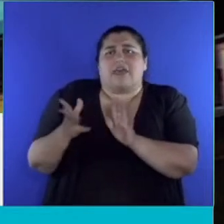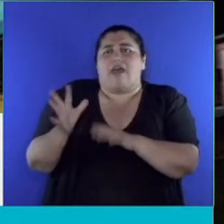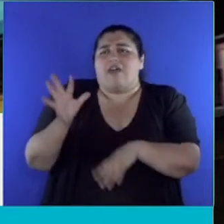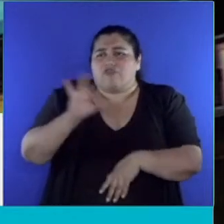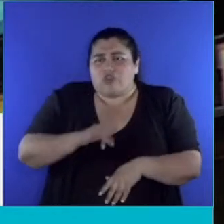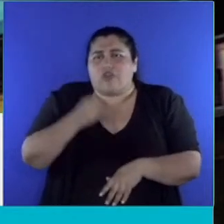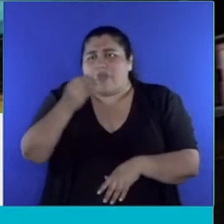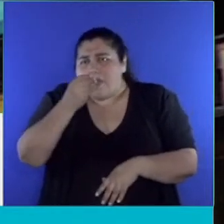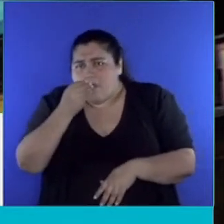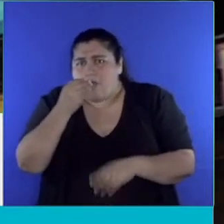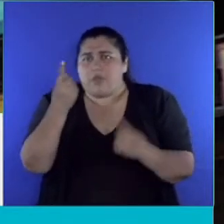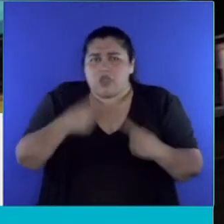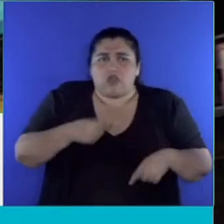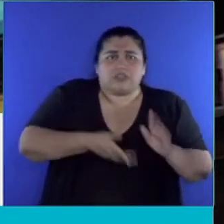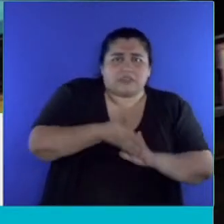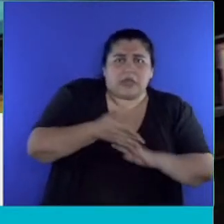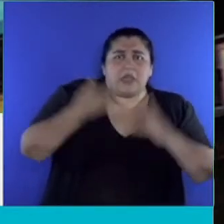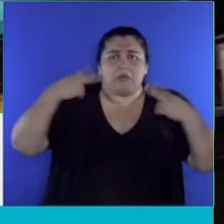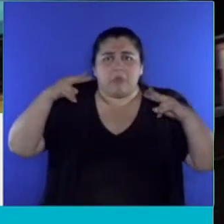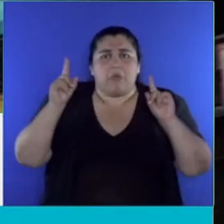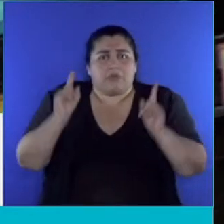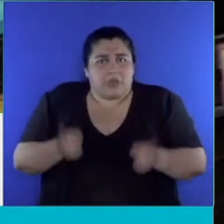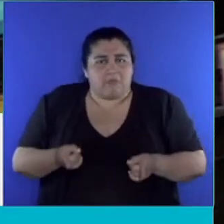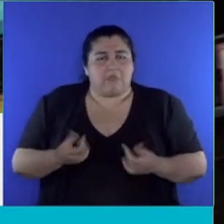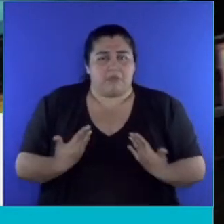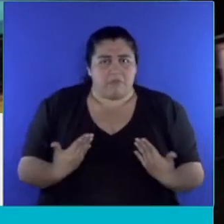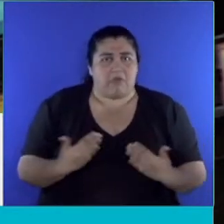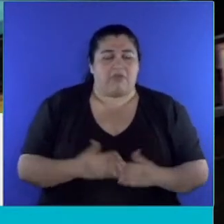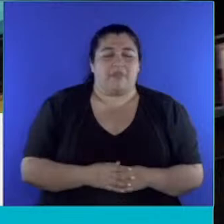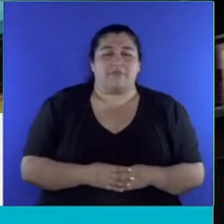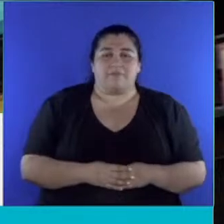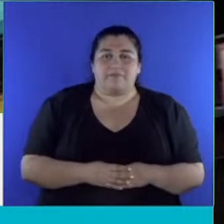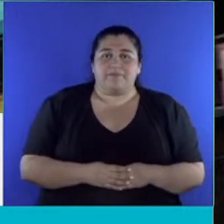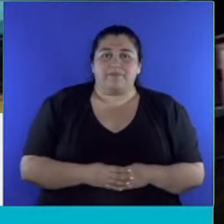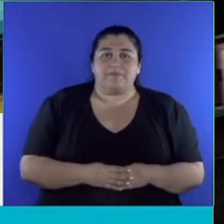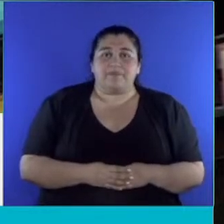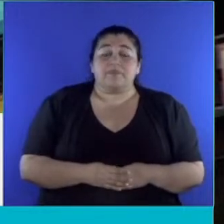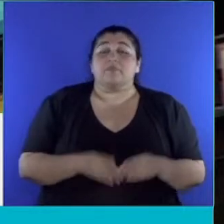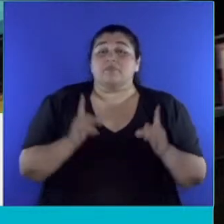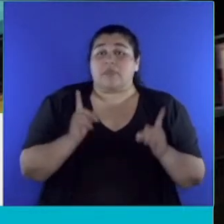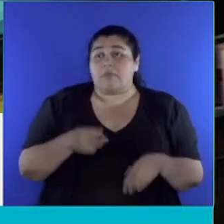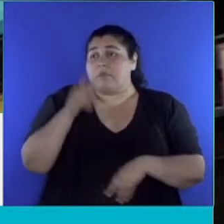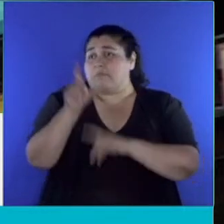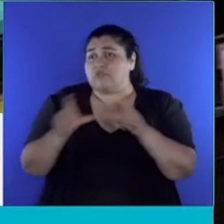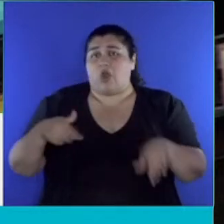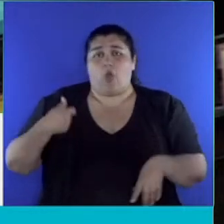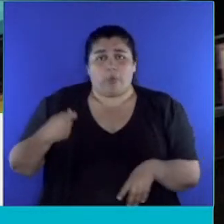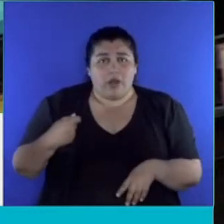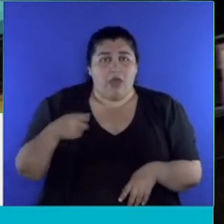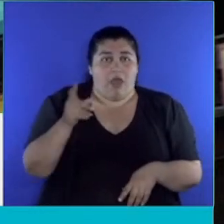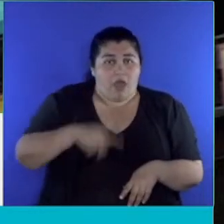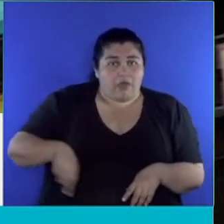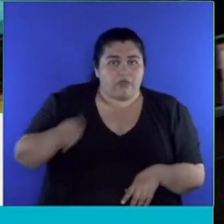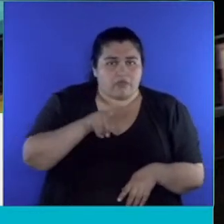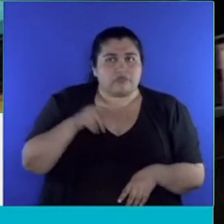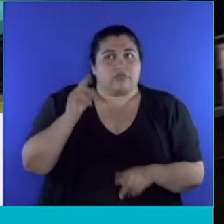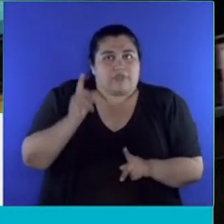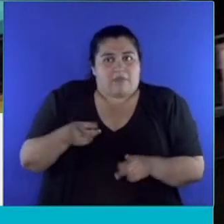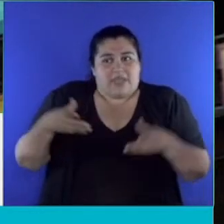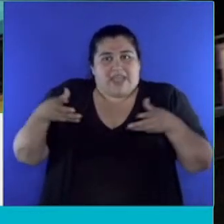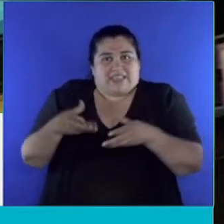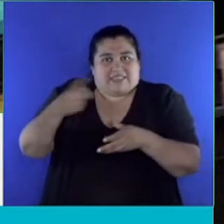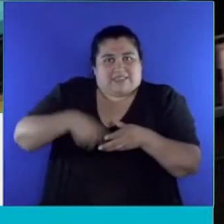sus hijos en la mesa, sino que también los podían llevar al cine. Y ni hablar también de los jubilados y de las jubiladas, no me quiero olvidar de